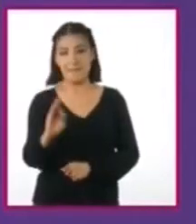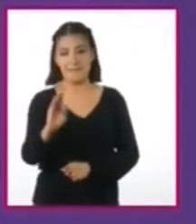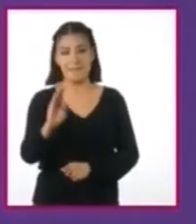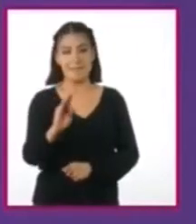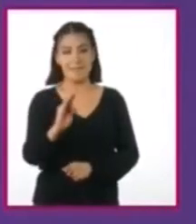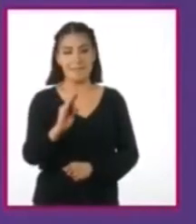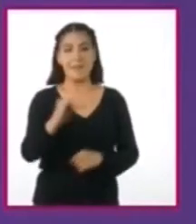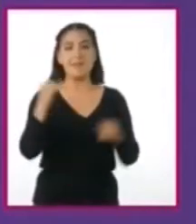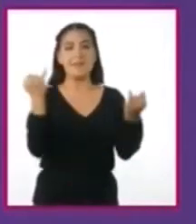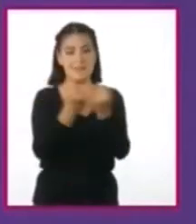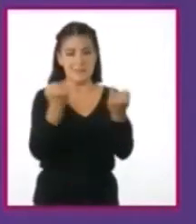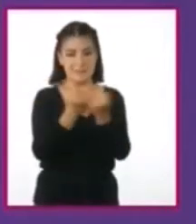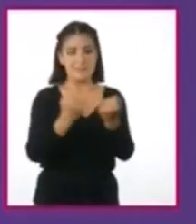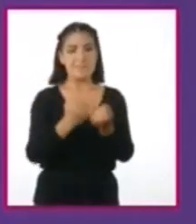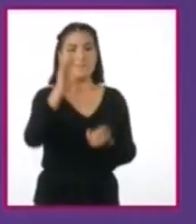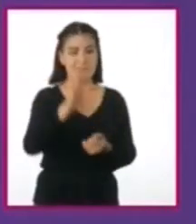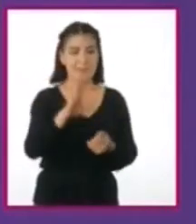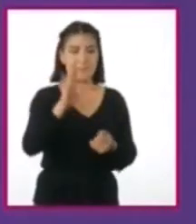son semejantes.